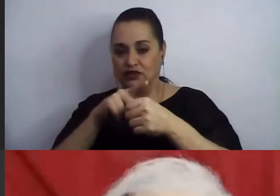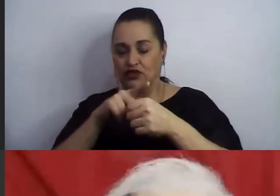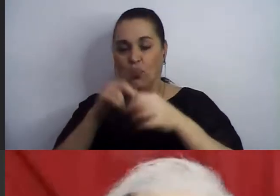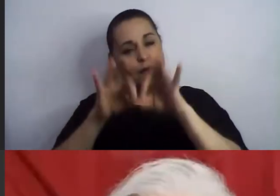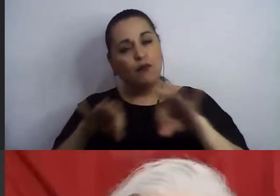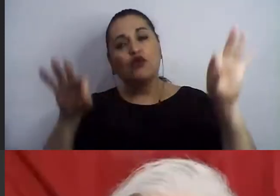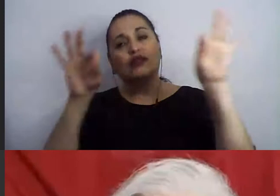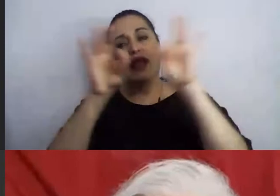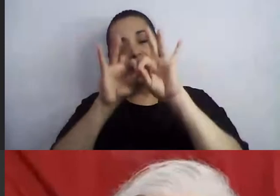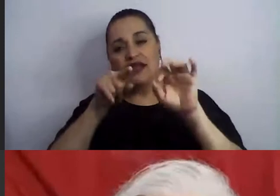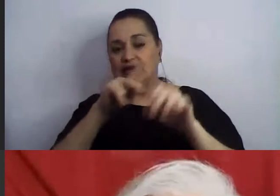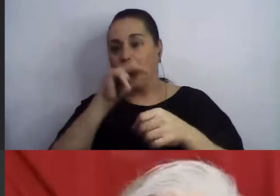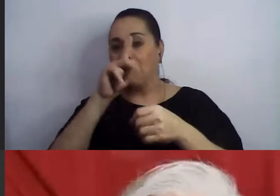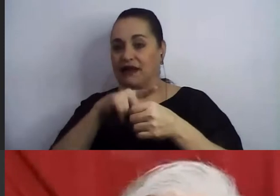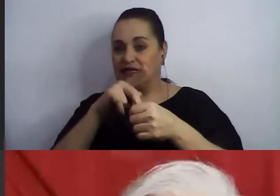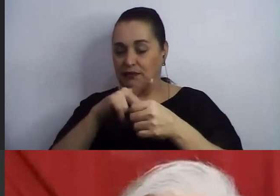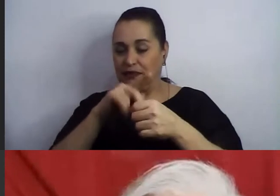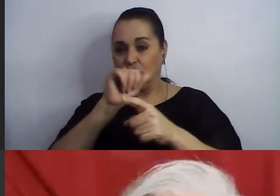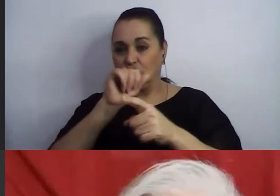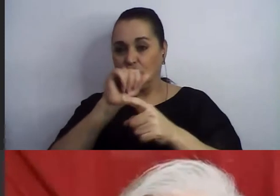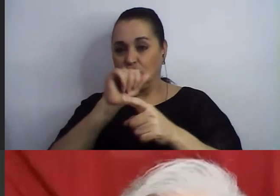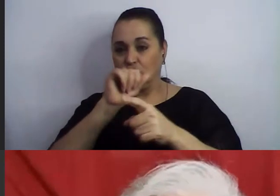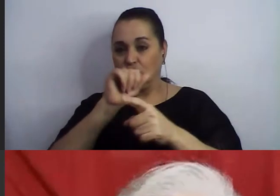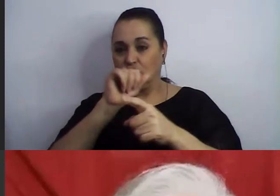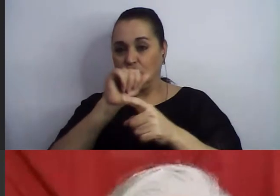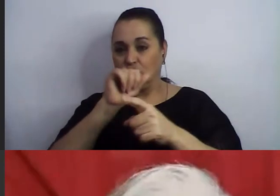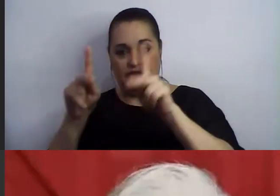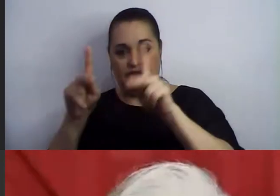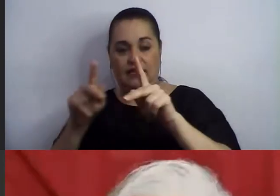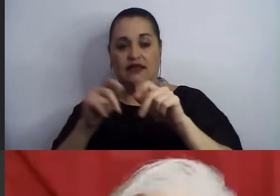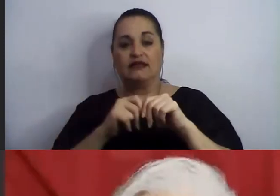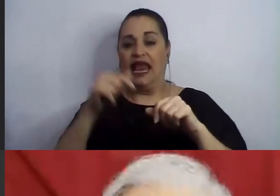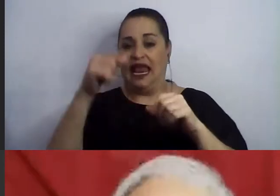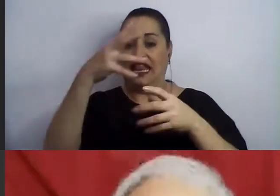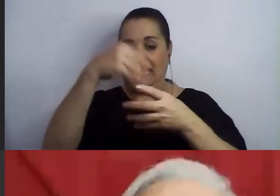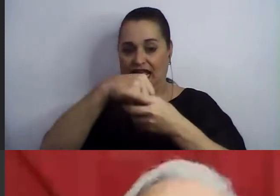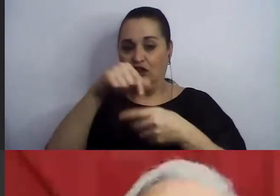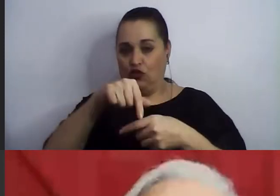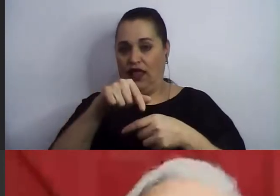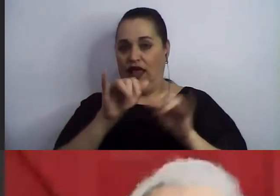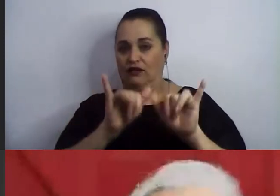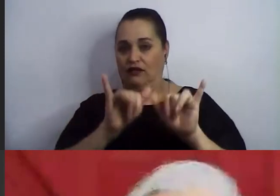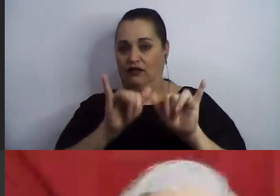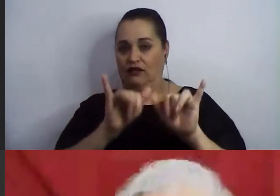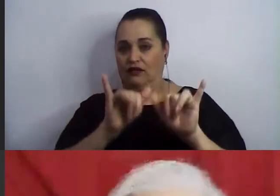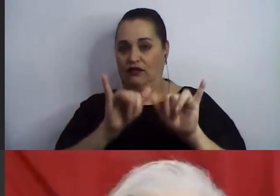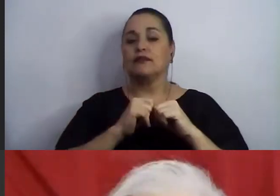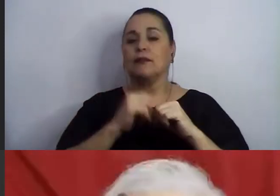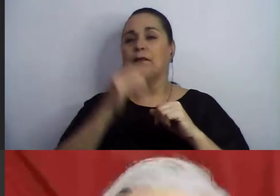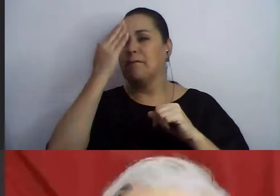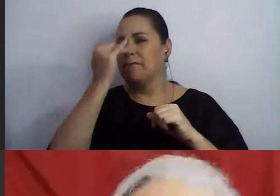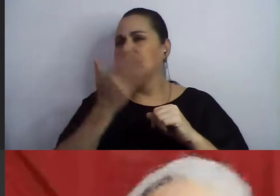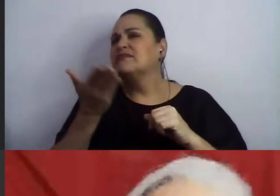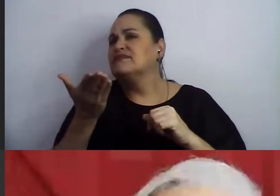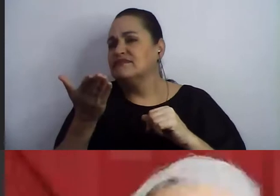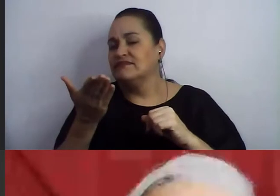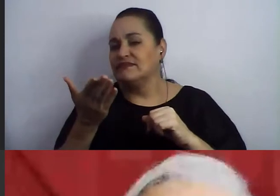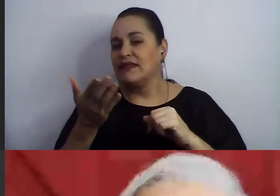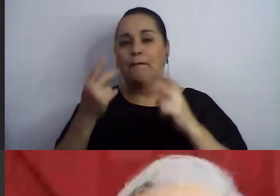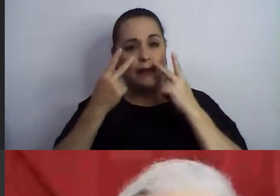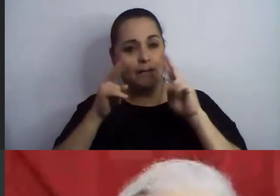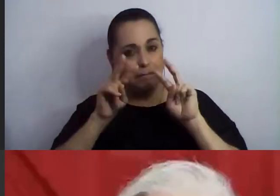importancia de esa participación de la sociedad civil en ellos. Ahora, ¿para qué? Bueno, para ser